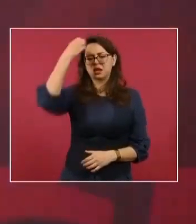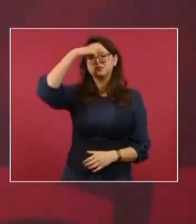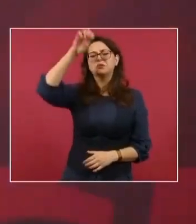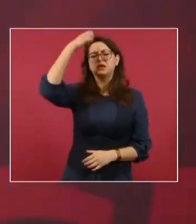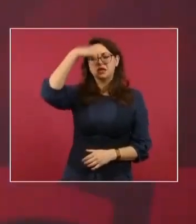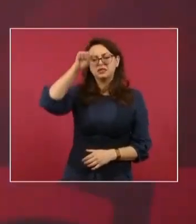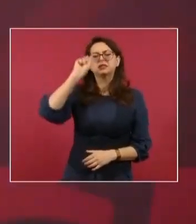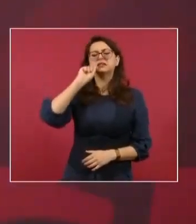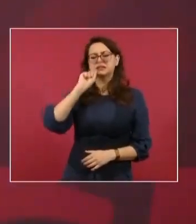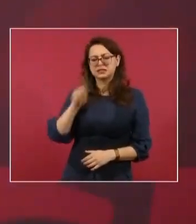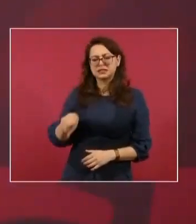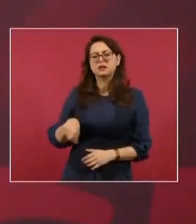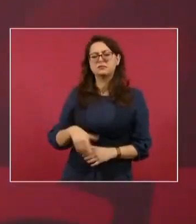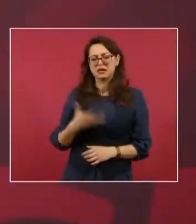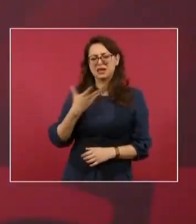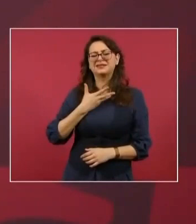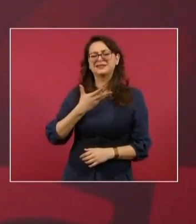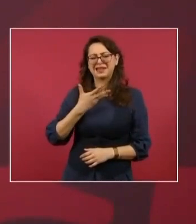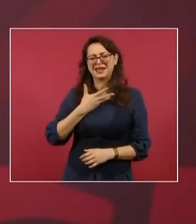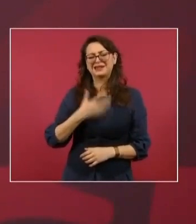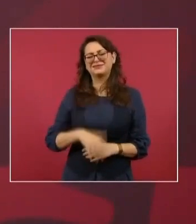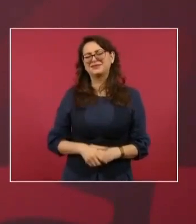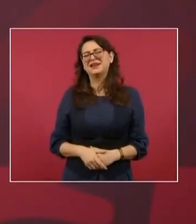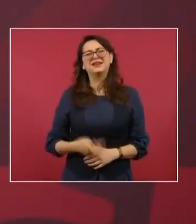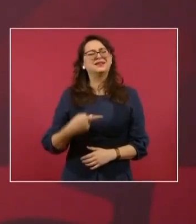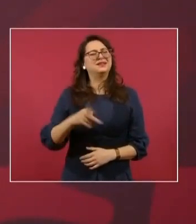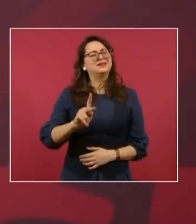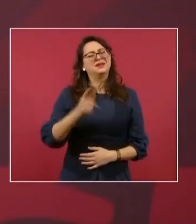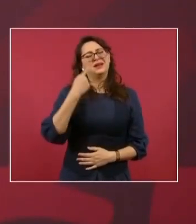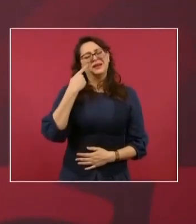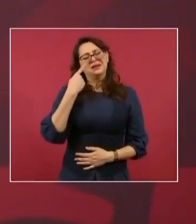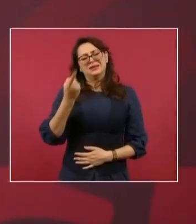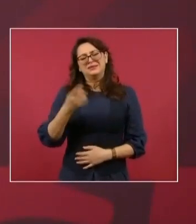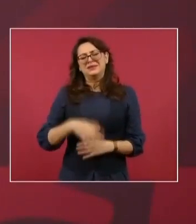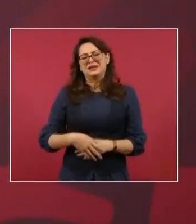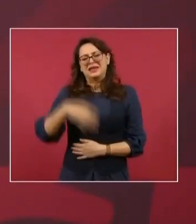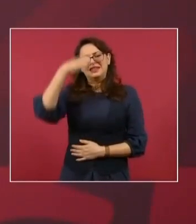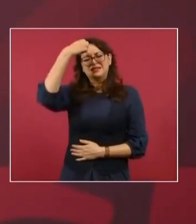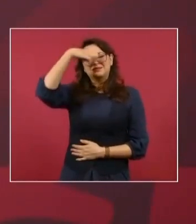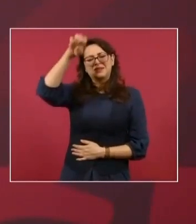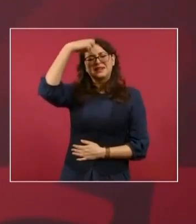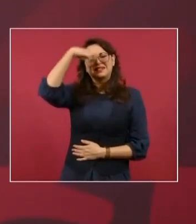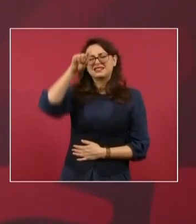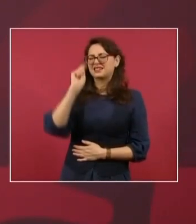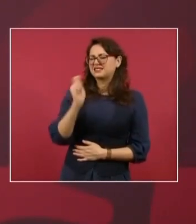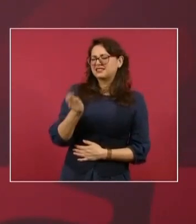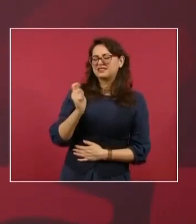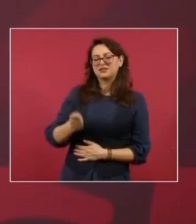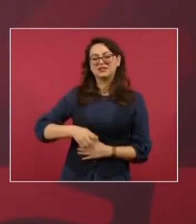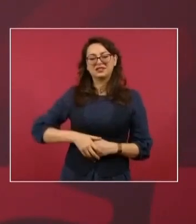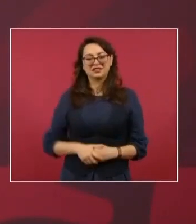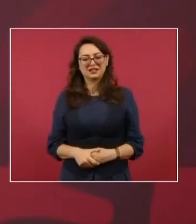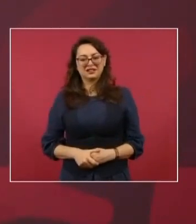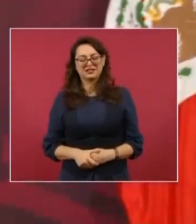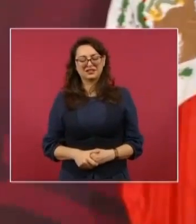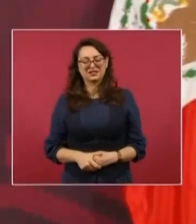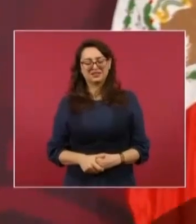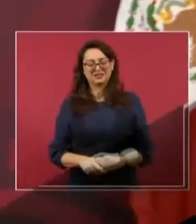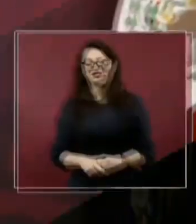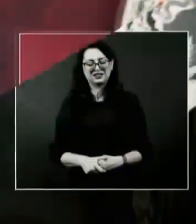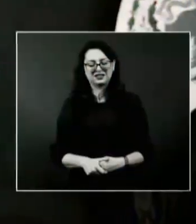abogada. Eso de la experiencia es muy relativo. Lo que se requiere es honestidad.